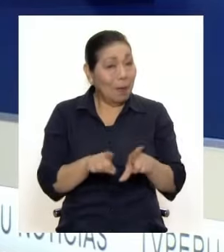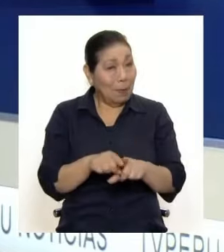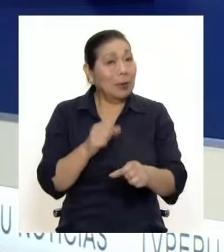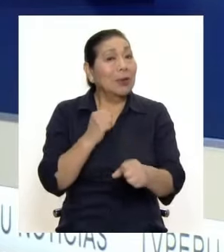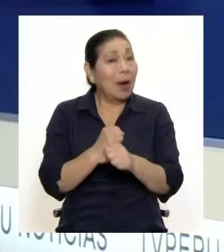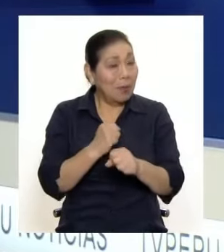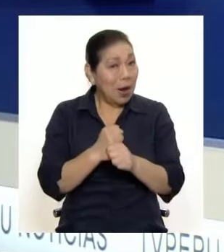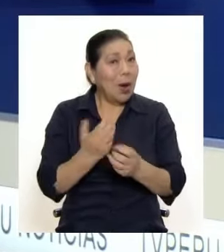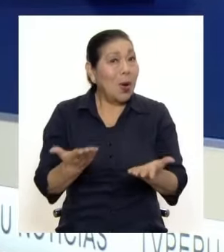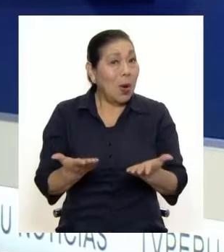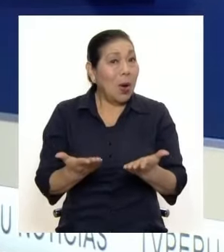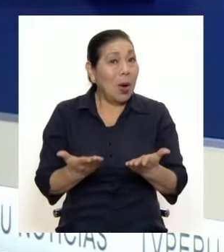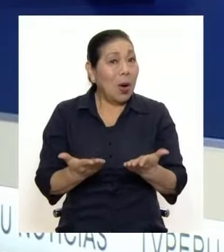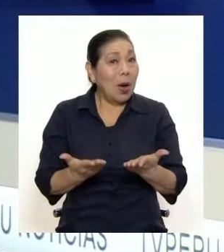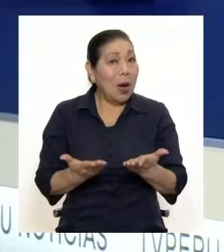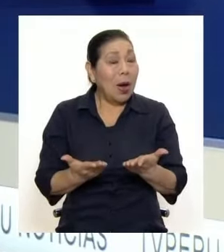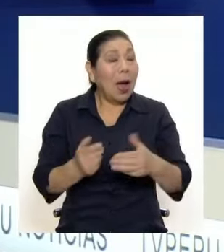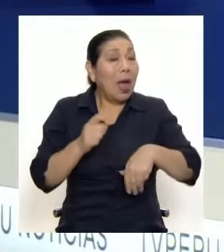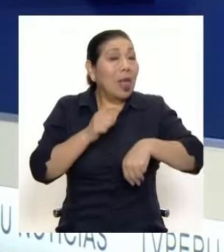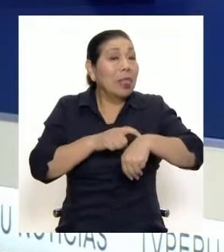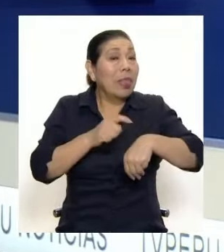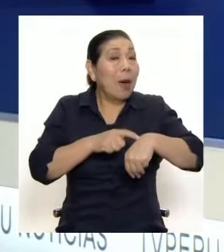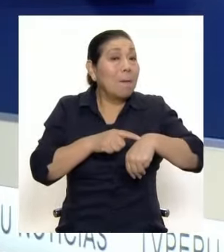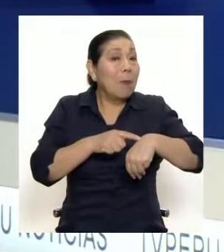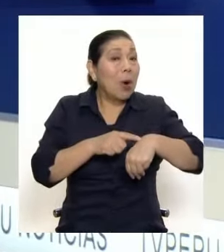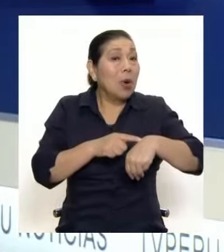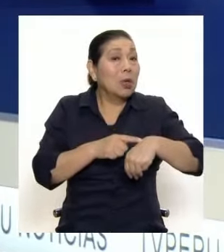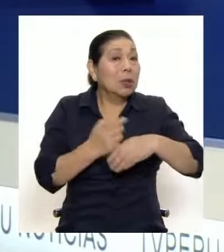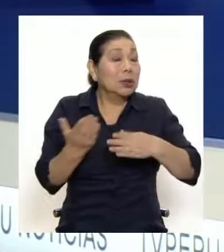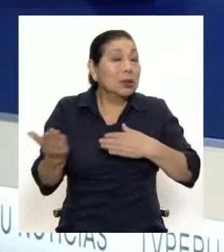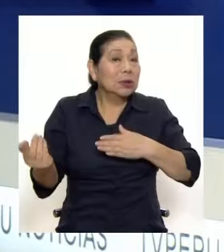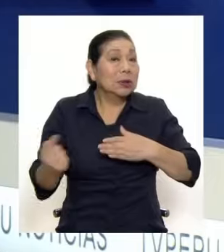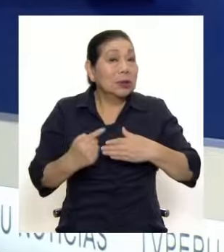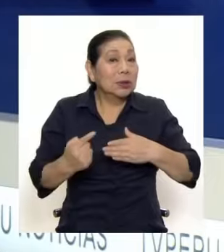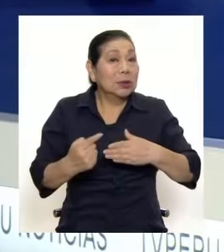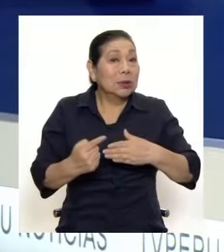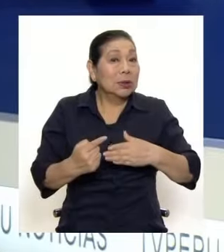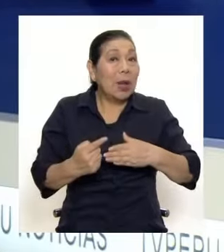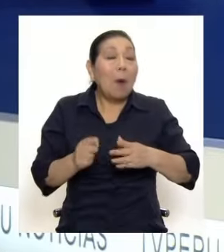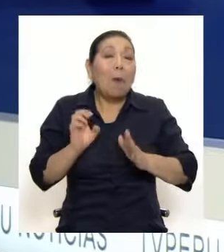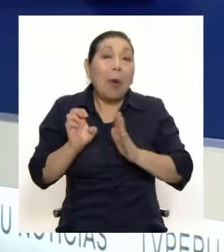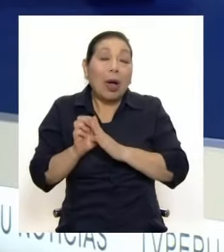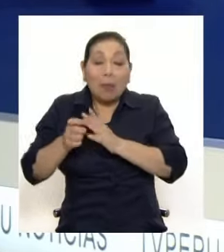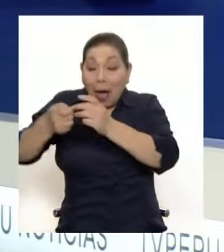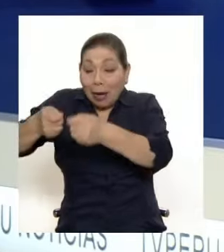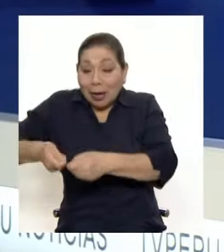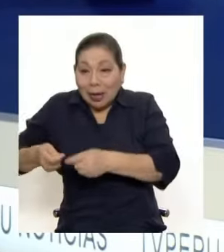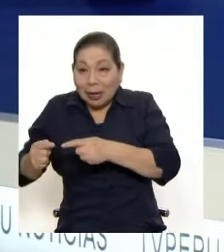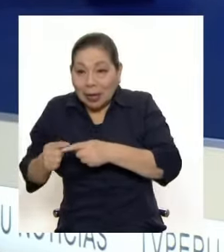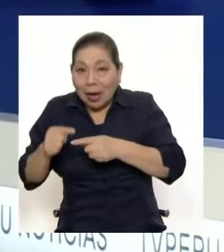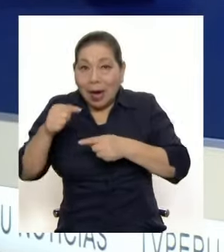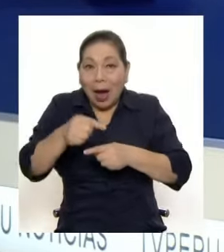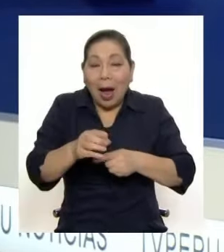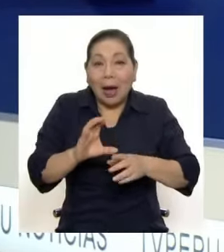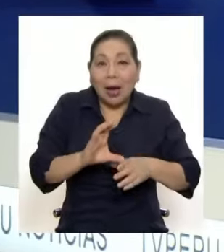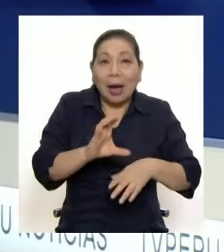también el puerto el tiempo de tránsito entre la la chacra digamos y el puerto del callao el puerto de chancay